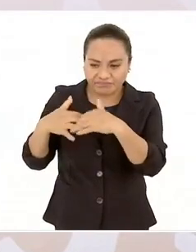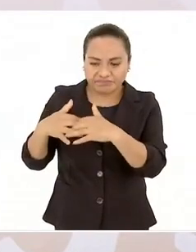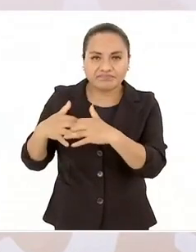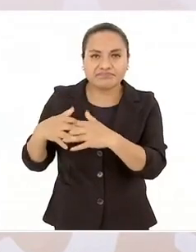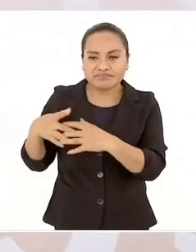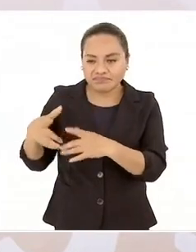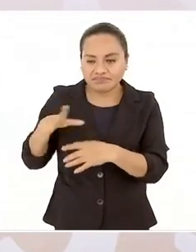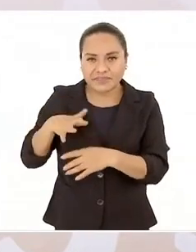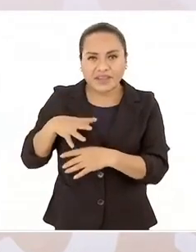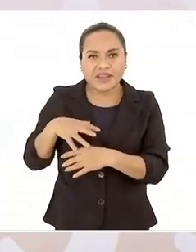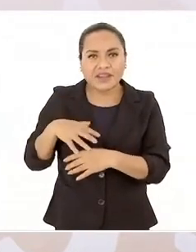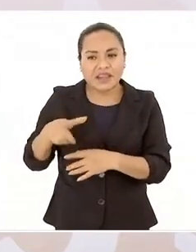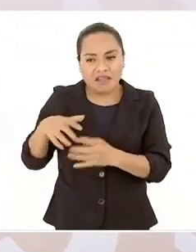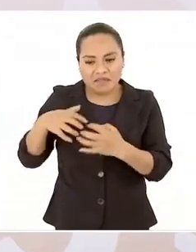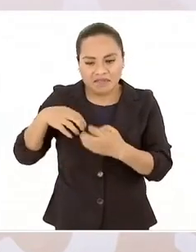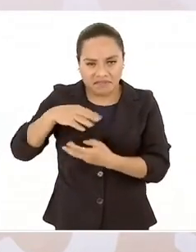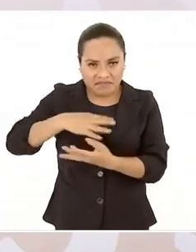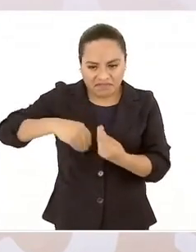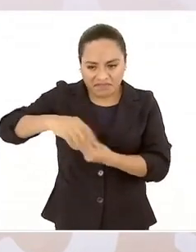porque vamos a seguirla